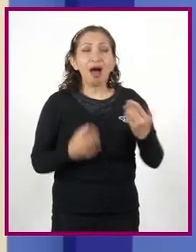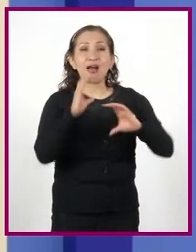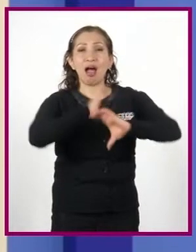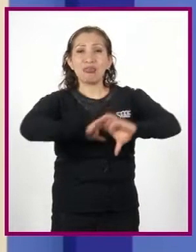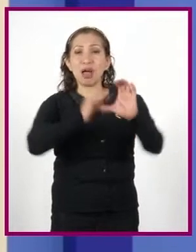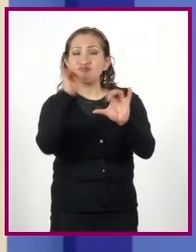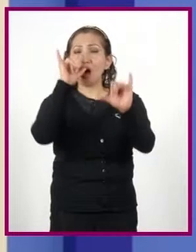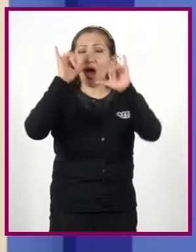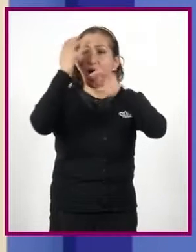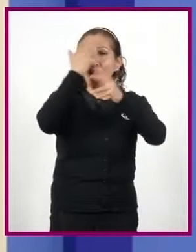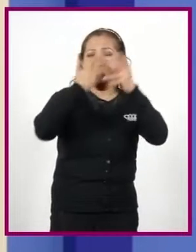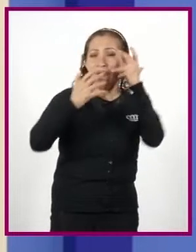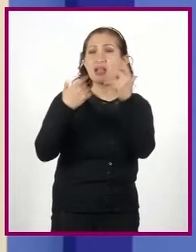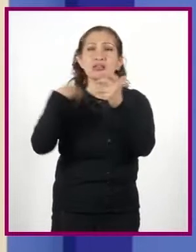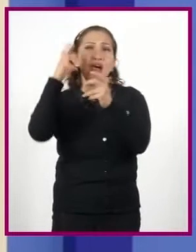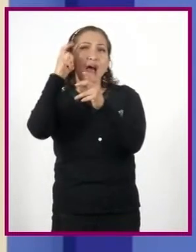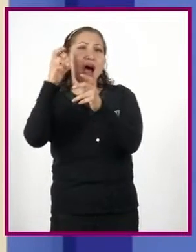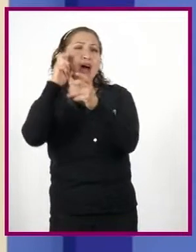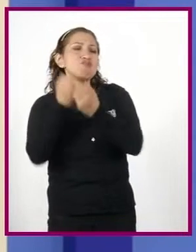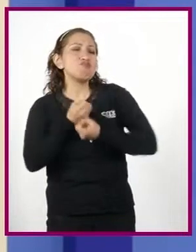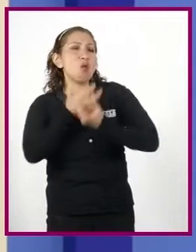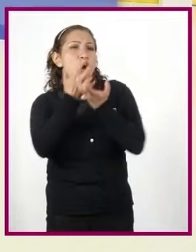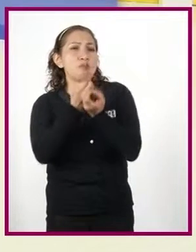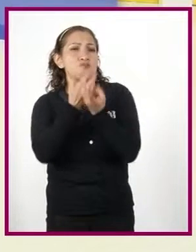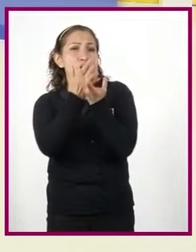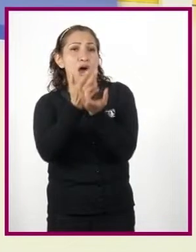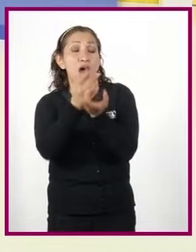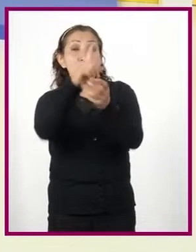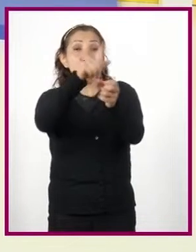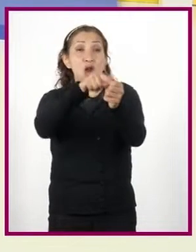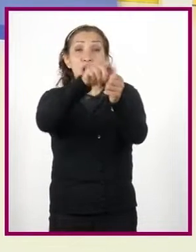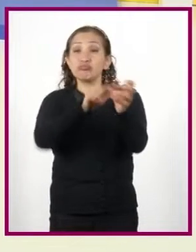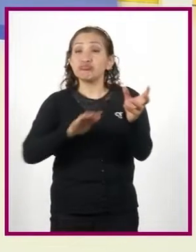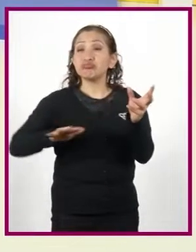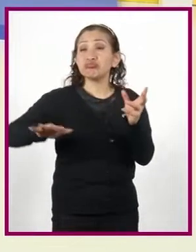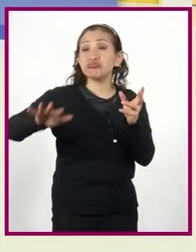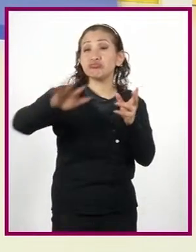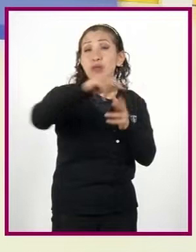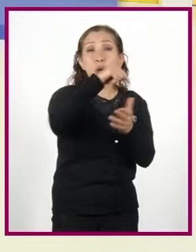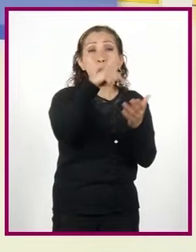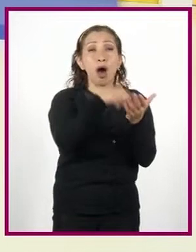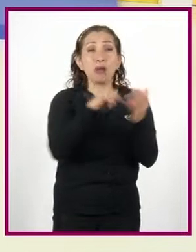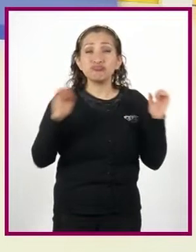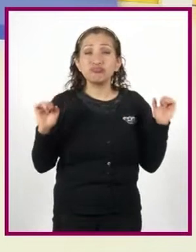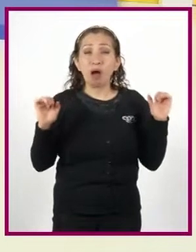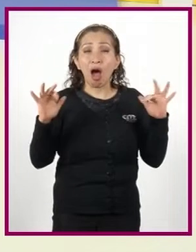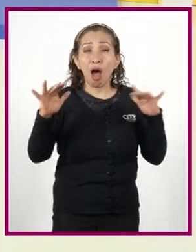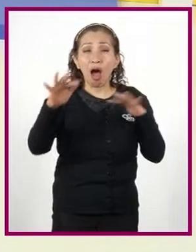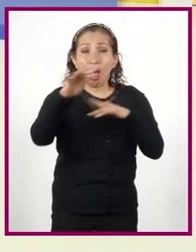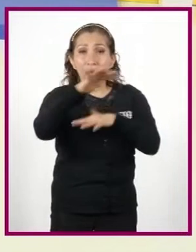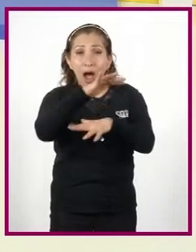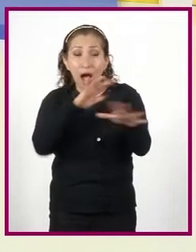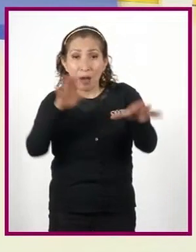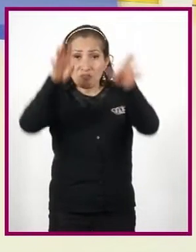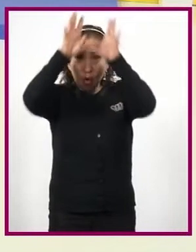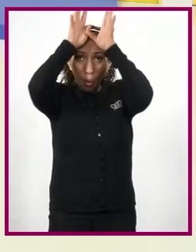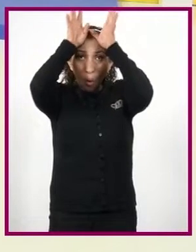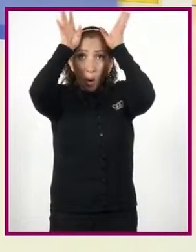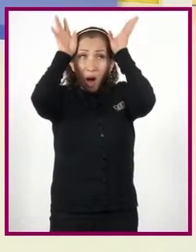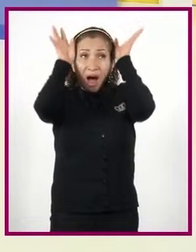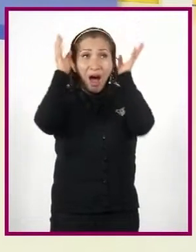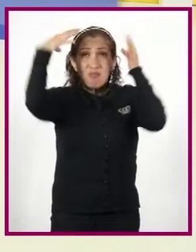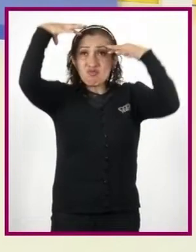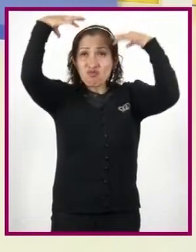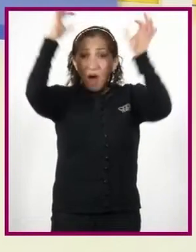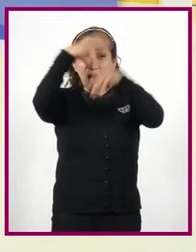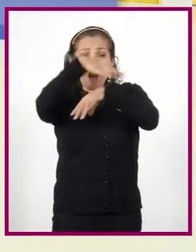tomar y escuchar versos. Los colores inundaban el espacio en donde se reunían, con los penachos de aves que llevaban